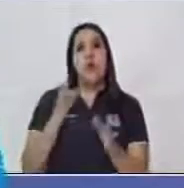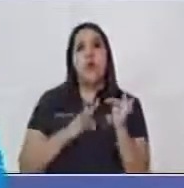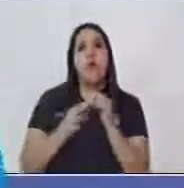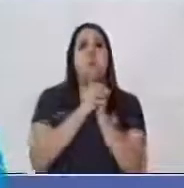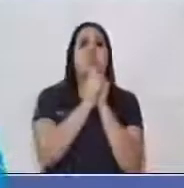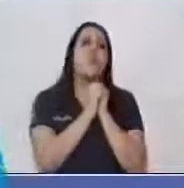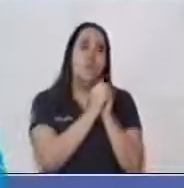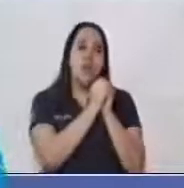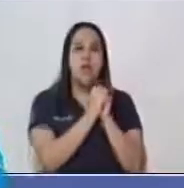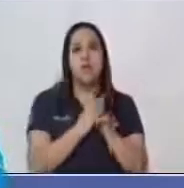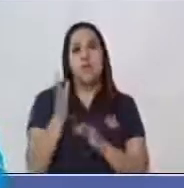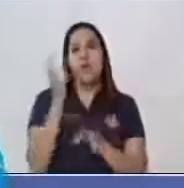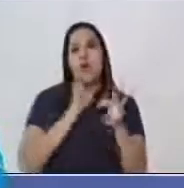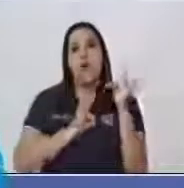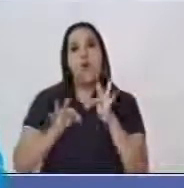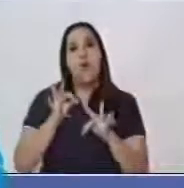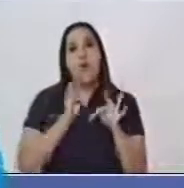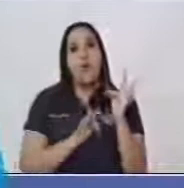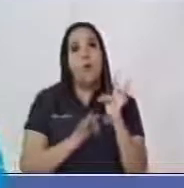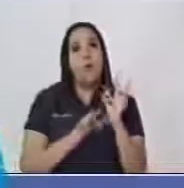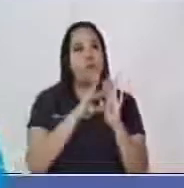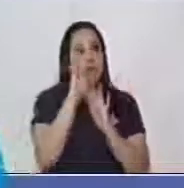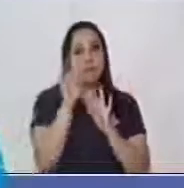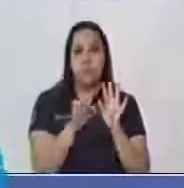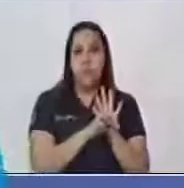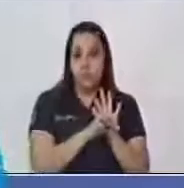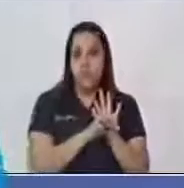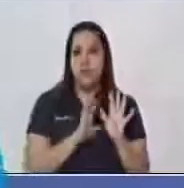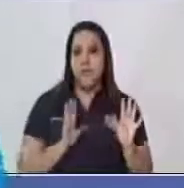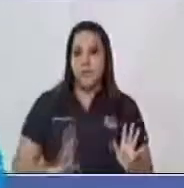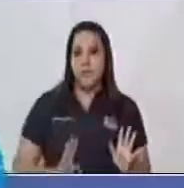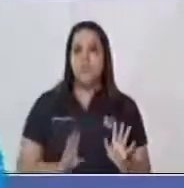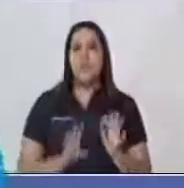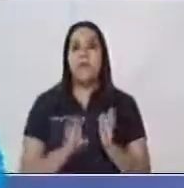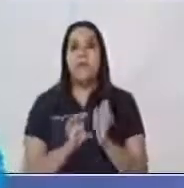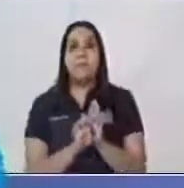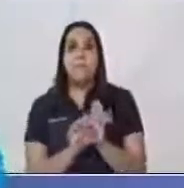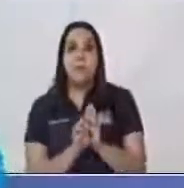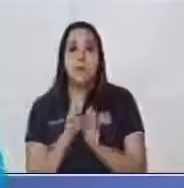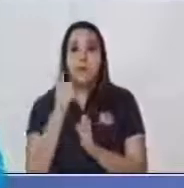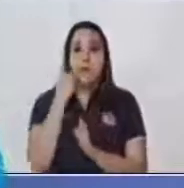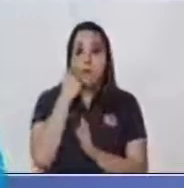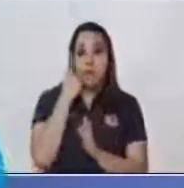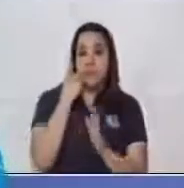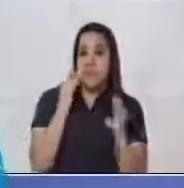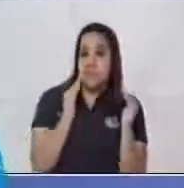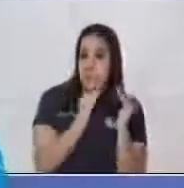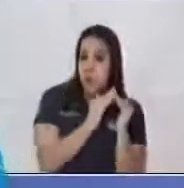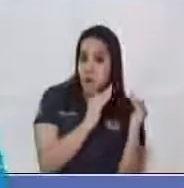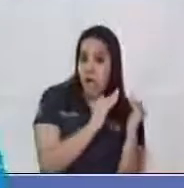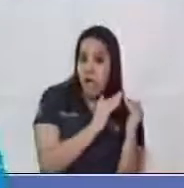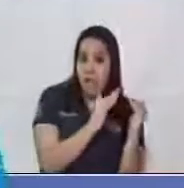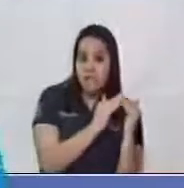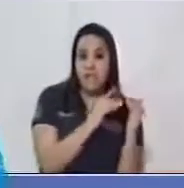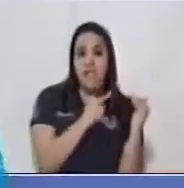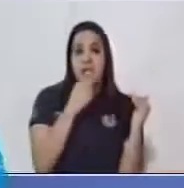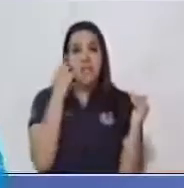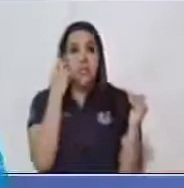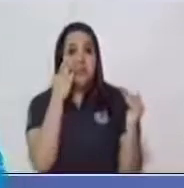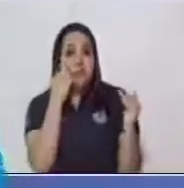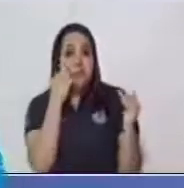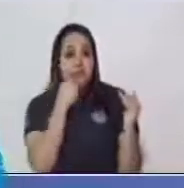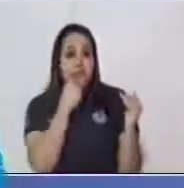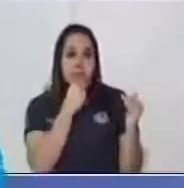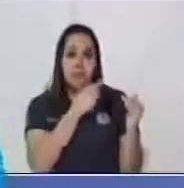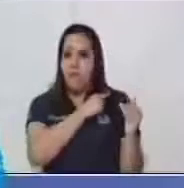ruego, una petición o una prohibición. Cuando, por ejemplo, estás en tu casa y tus papás te dicen,